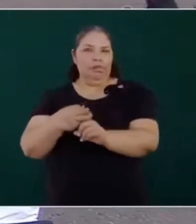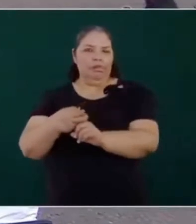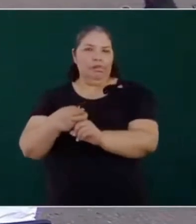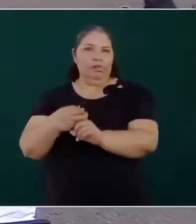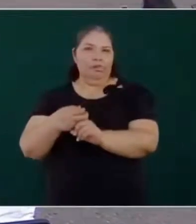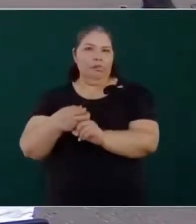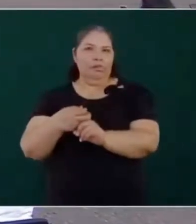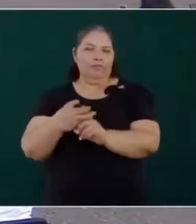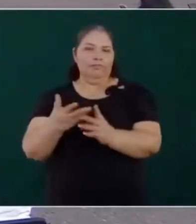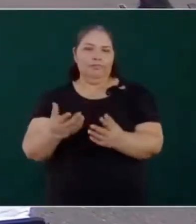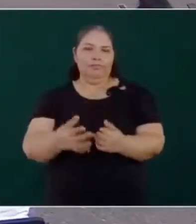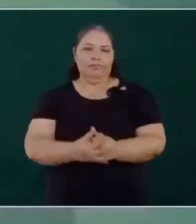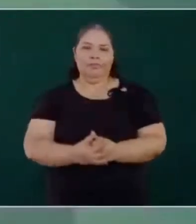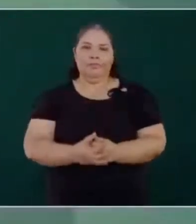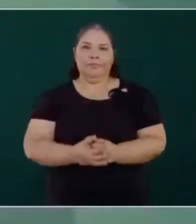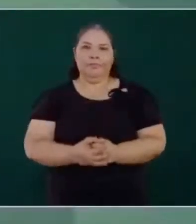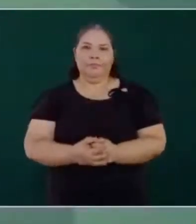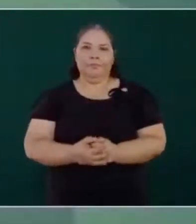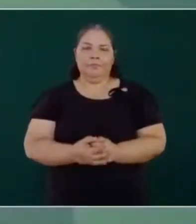secuestraron